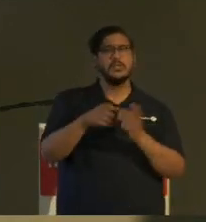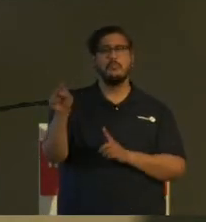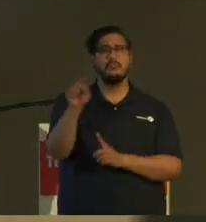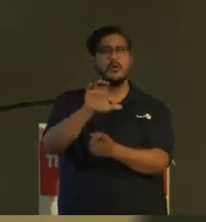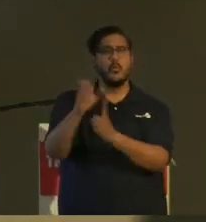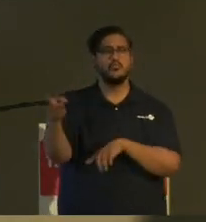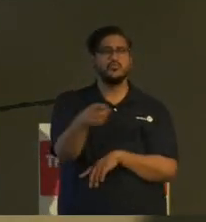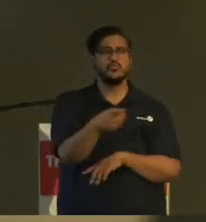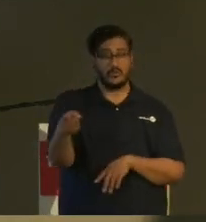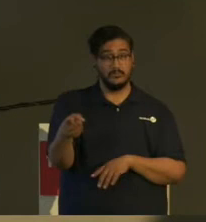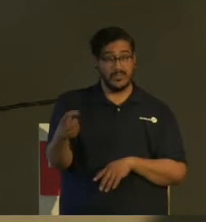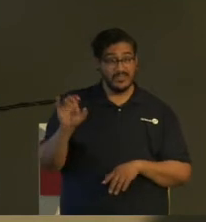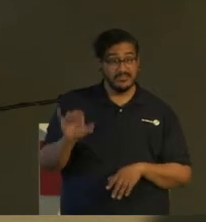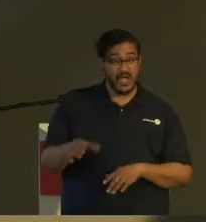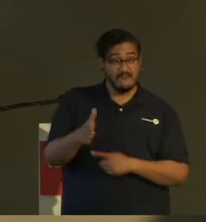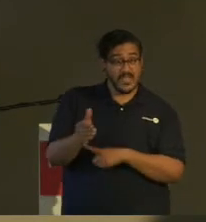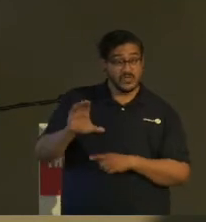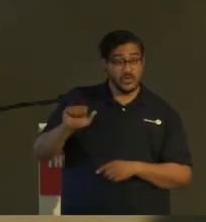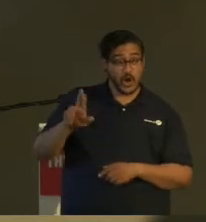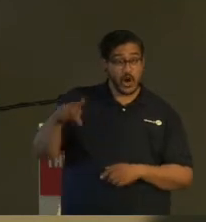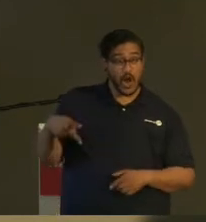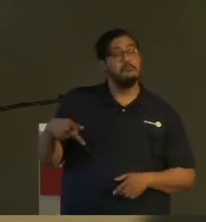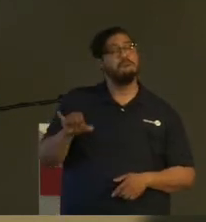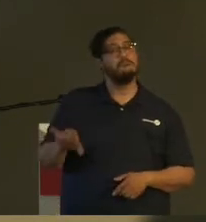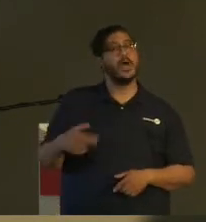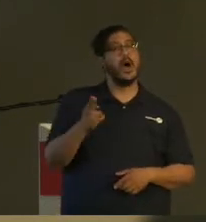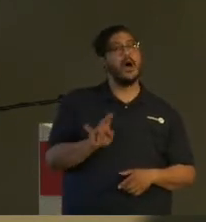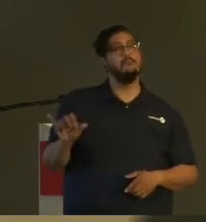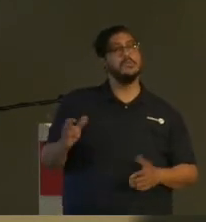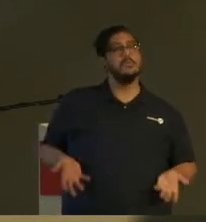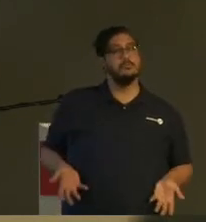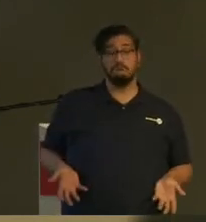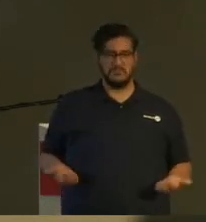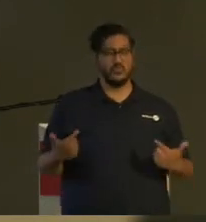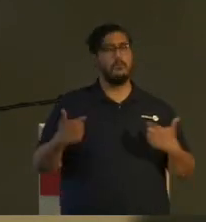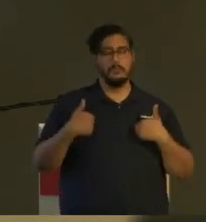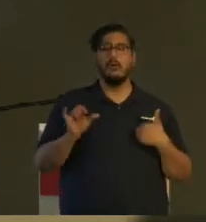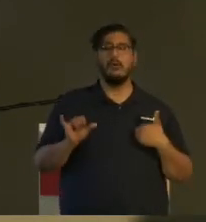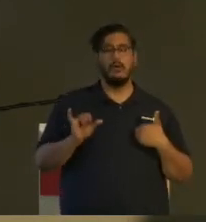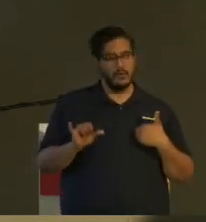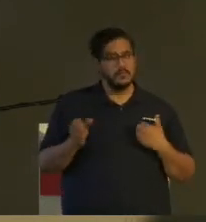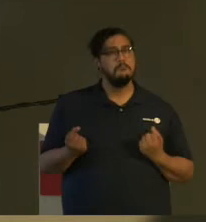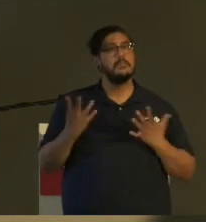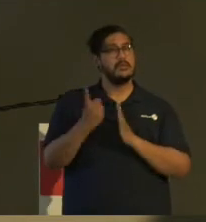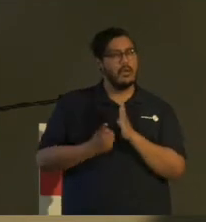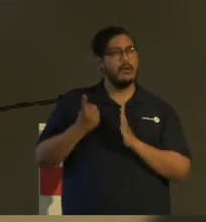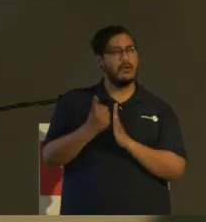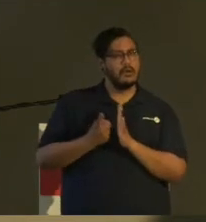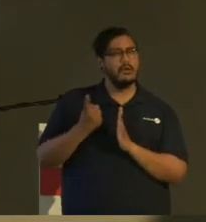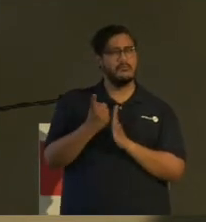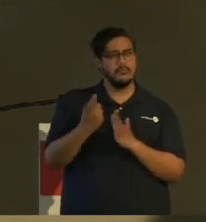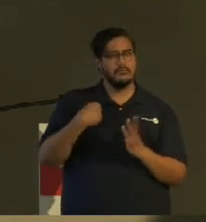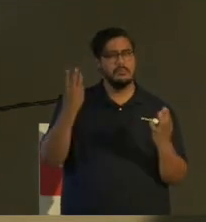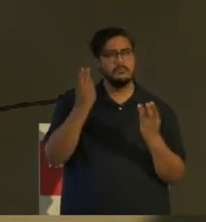simple contemplación de las carpas era un pasatiempo. Empecé a dedicar muchas horas seguidas a extasiarme con los